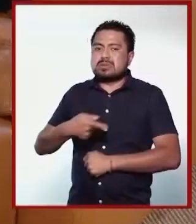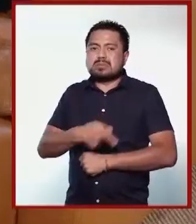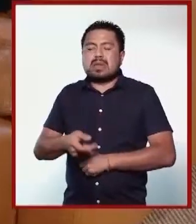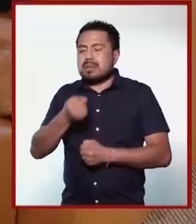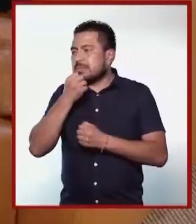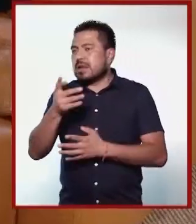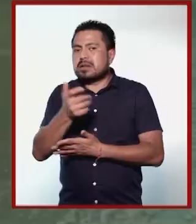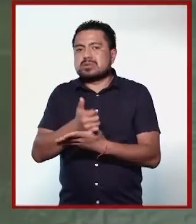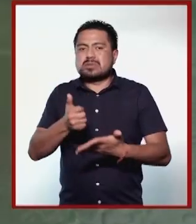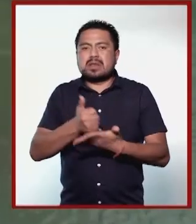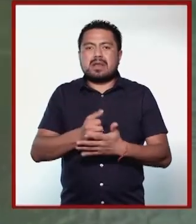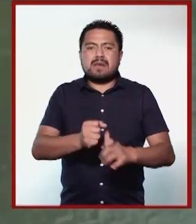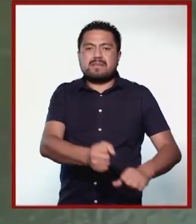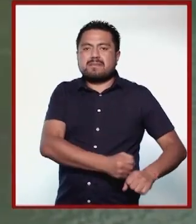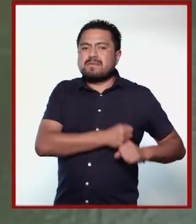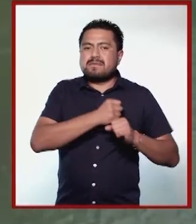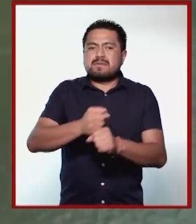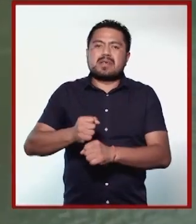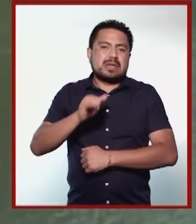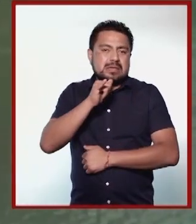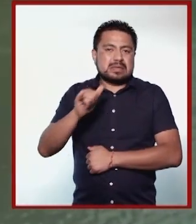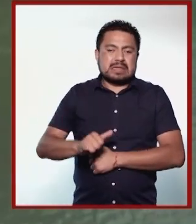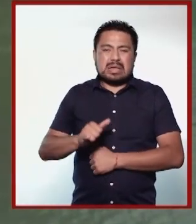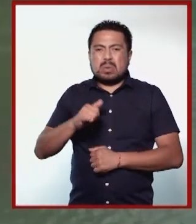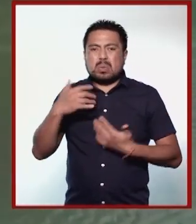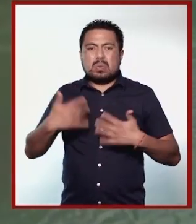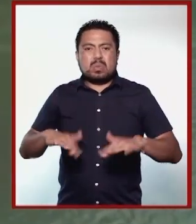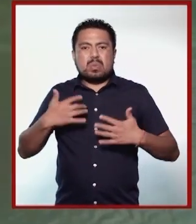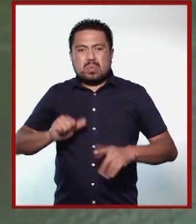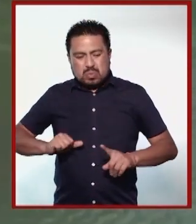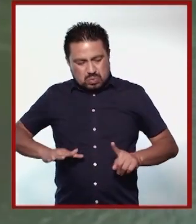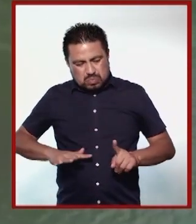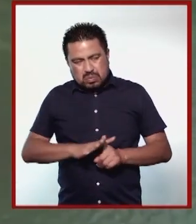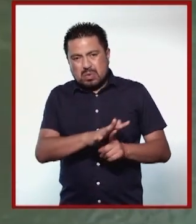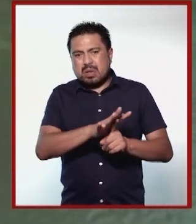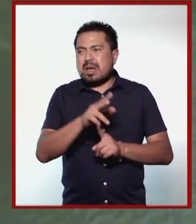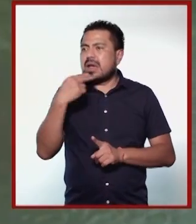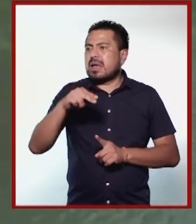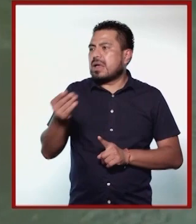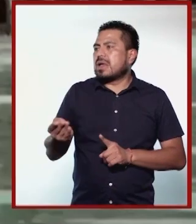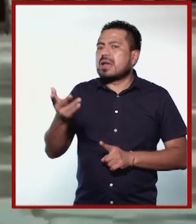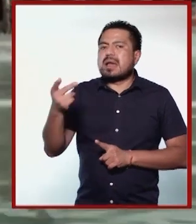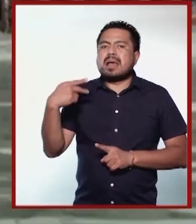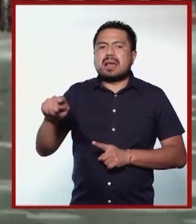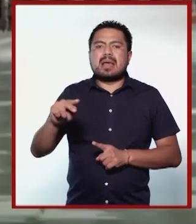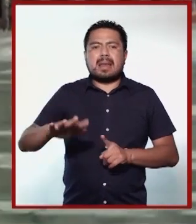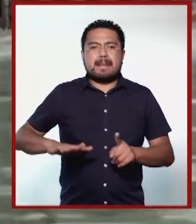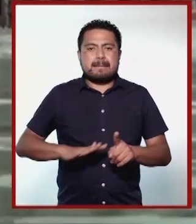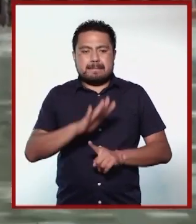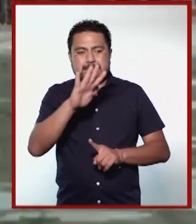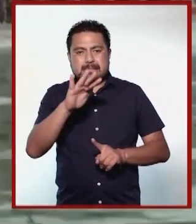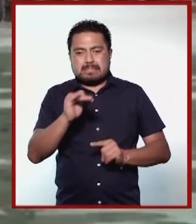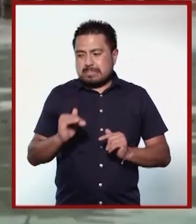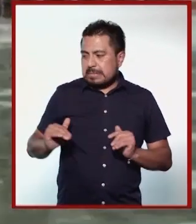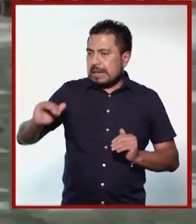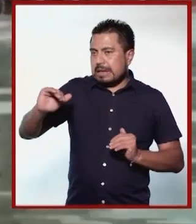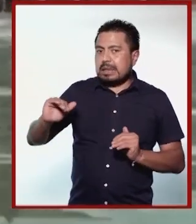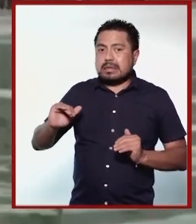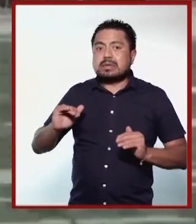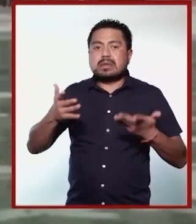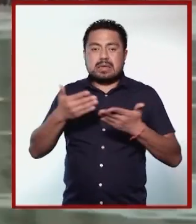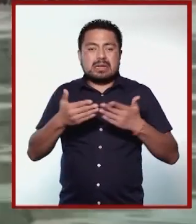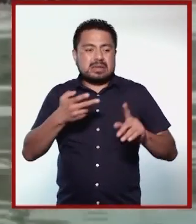maravillosa ciudad de Venecia también se ha cubierto con lo que ellos llaman la marea alta, ¿no? Entonces,